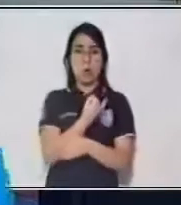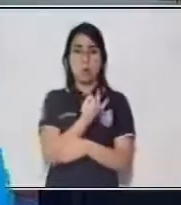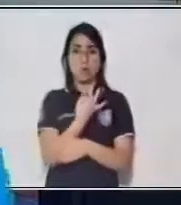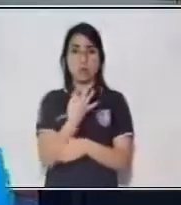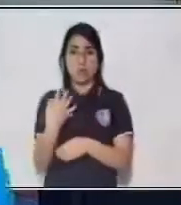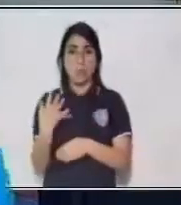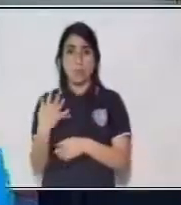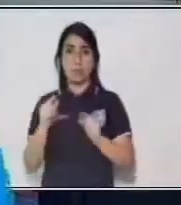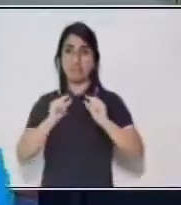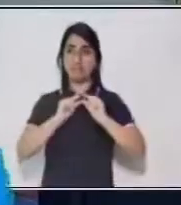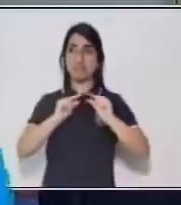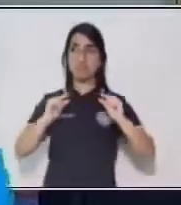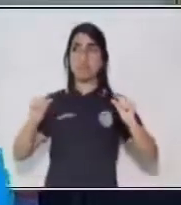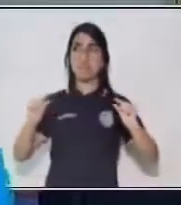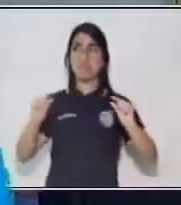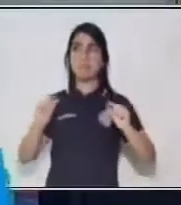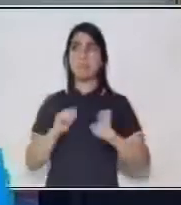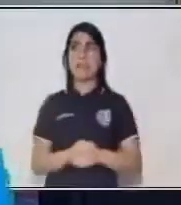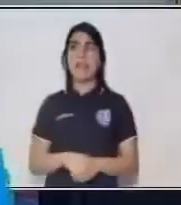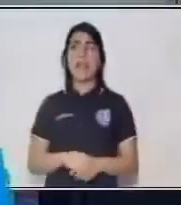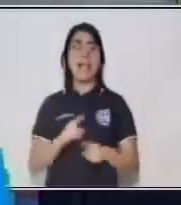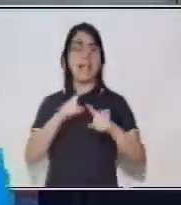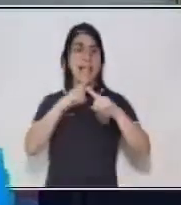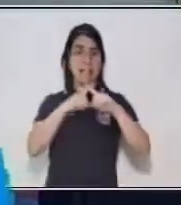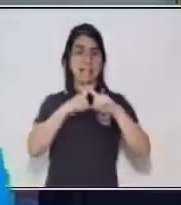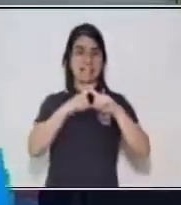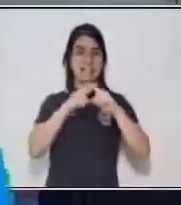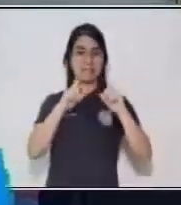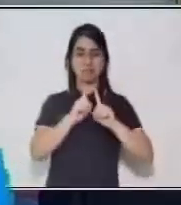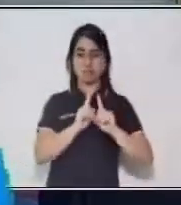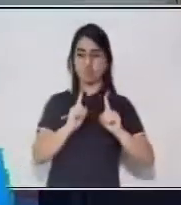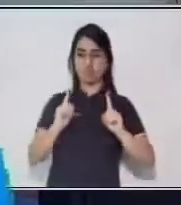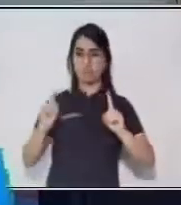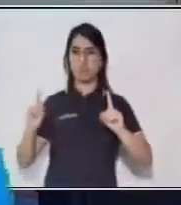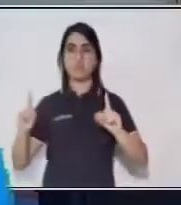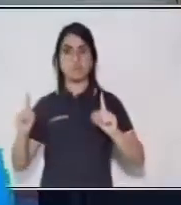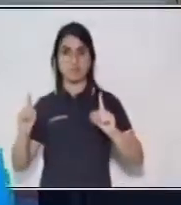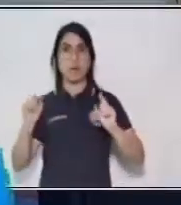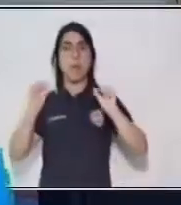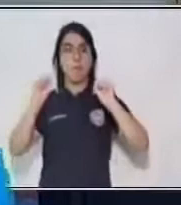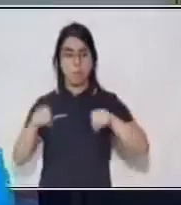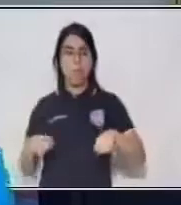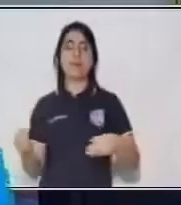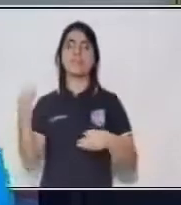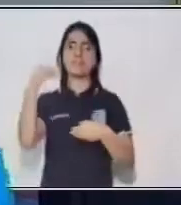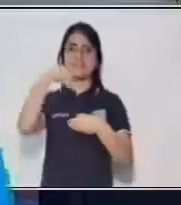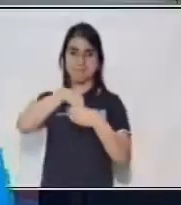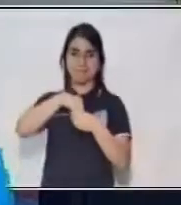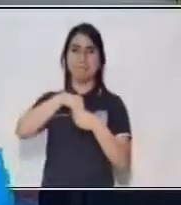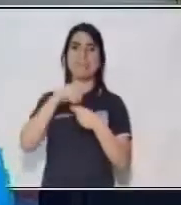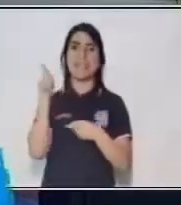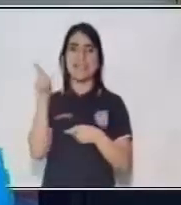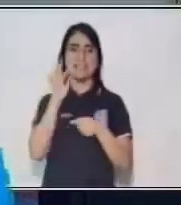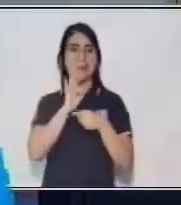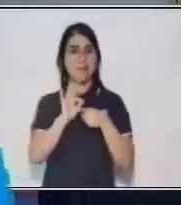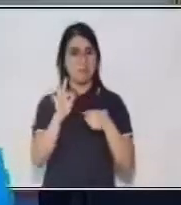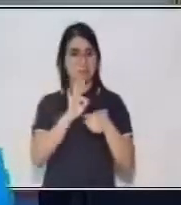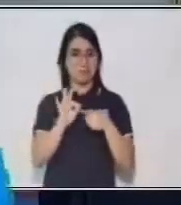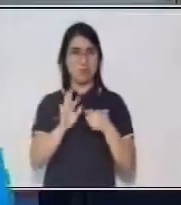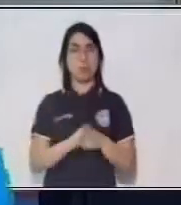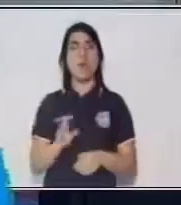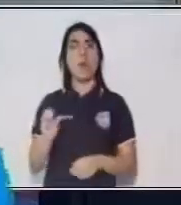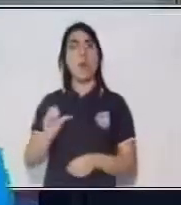de esta función. Y luego, el contradominio. ¿Qué es el contradominio de una función? Muy bien, es el eje